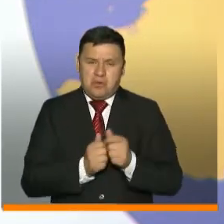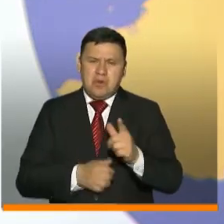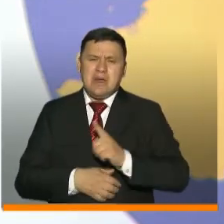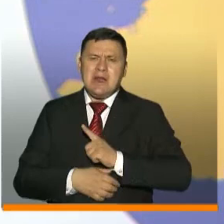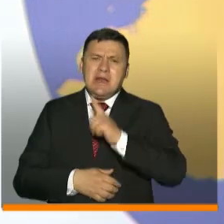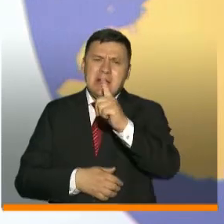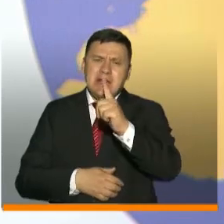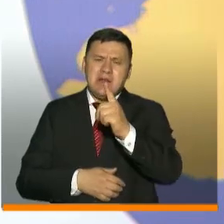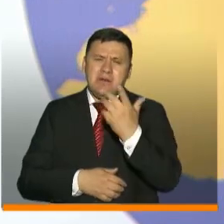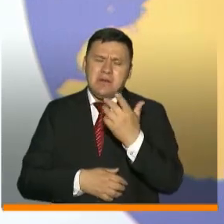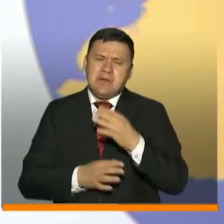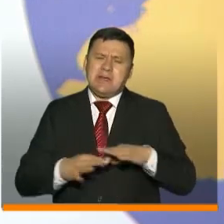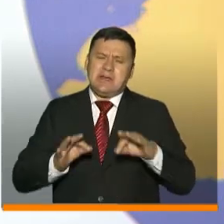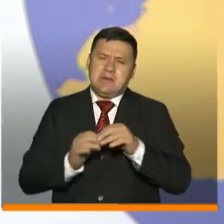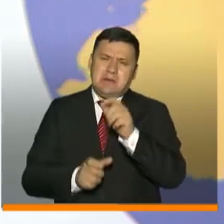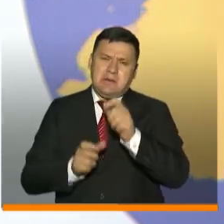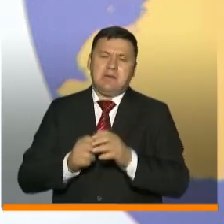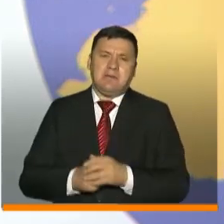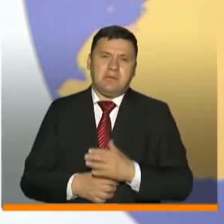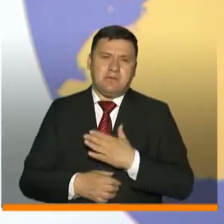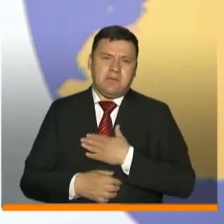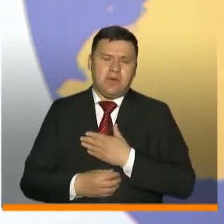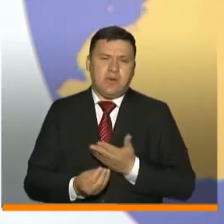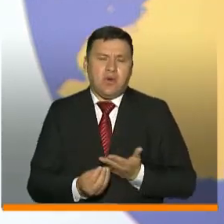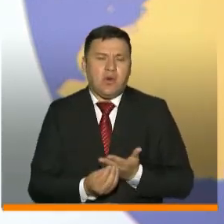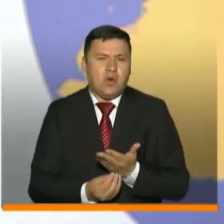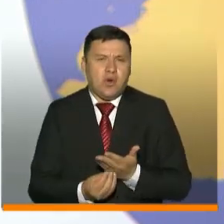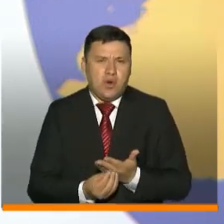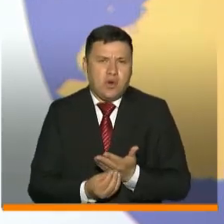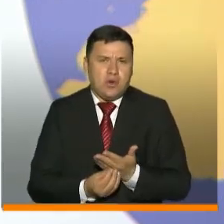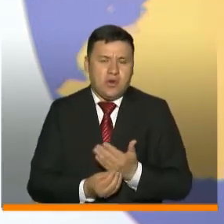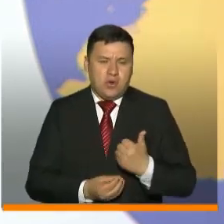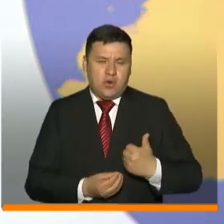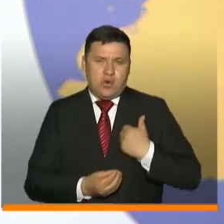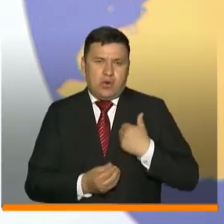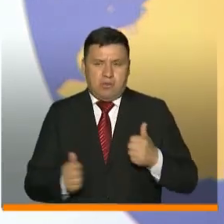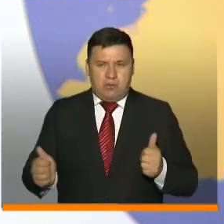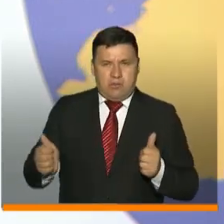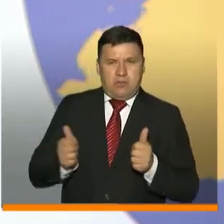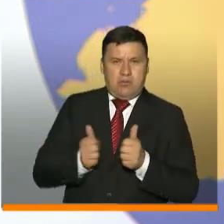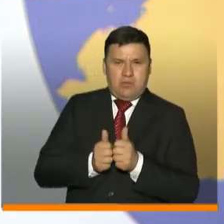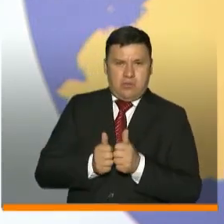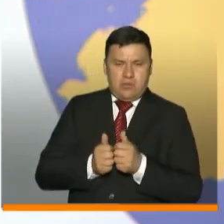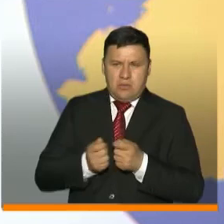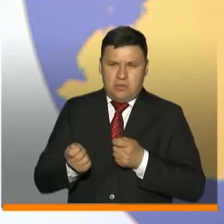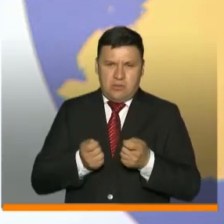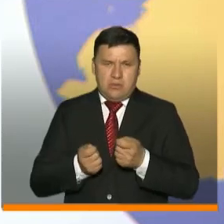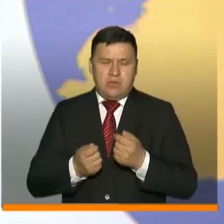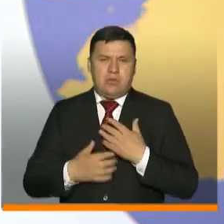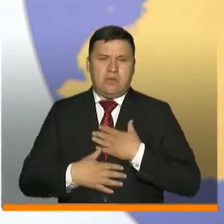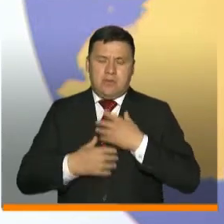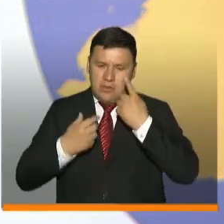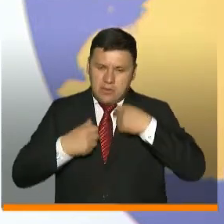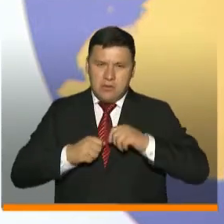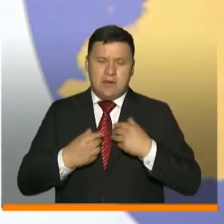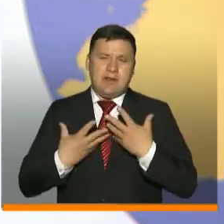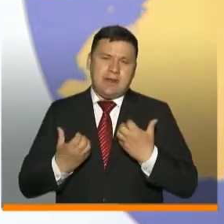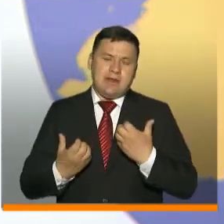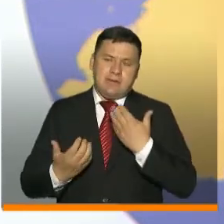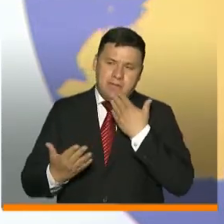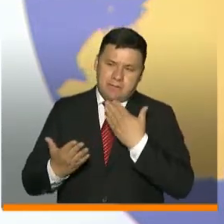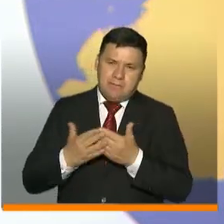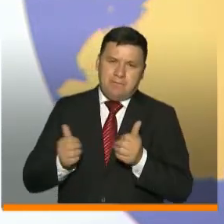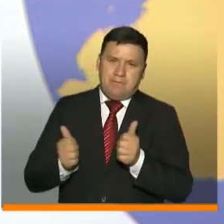liderando unas acciones muy importantes, nuestro consejero para la juventud con toda la estrategia Sacúdete. Le queremos dar